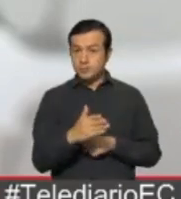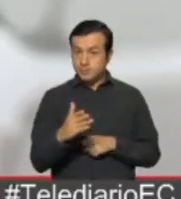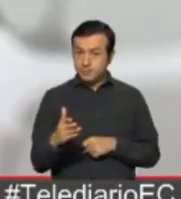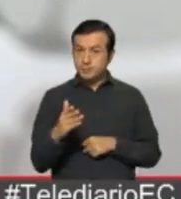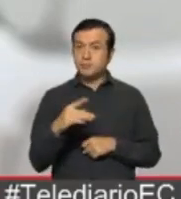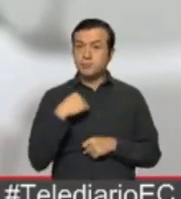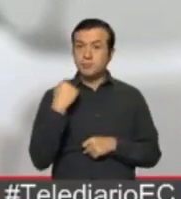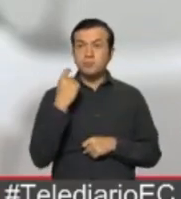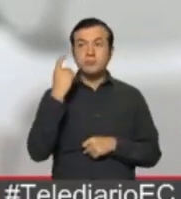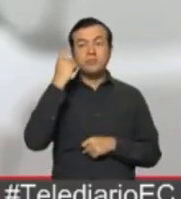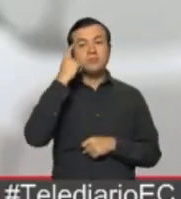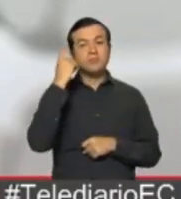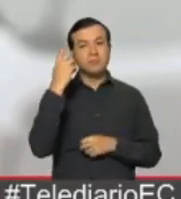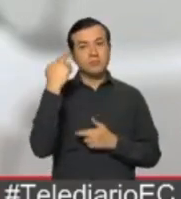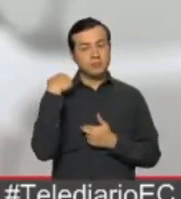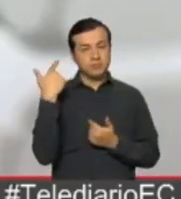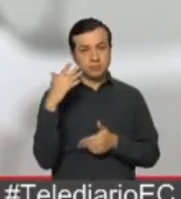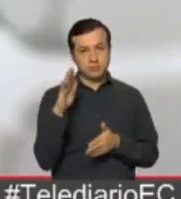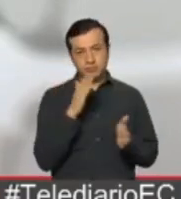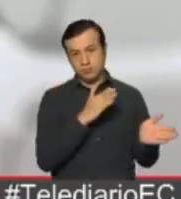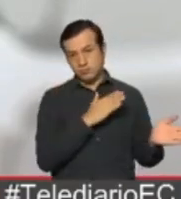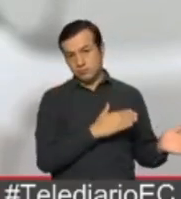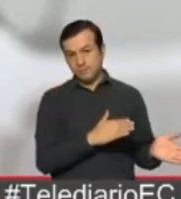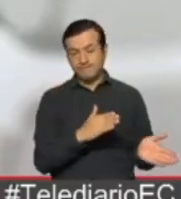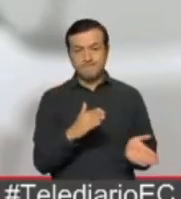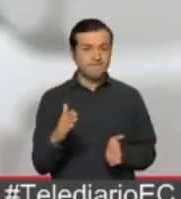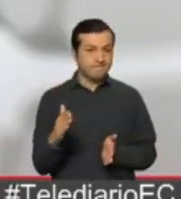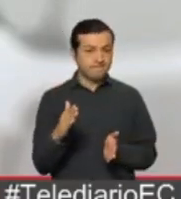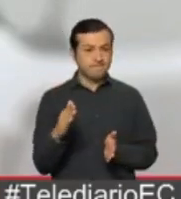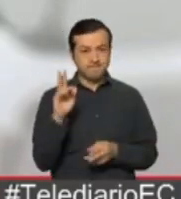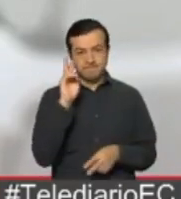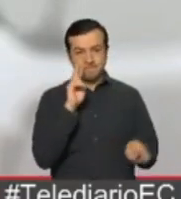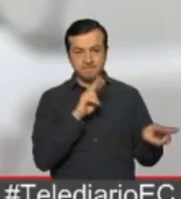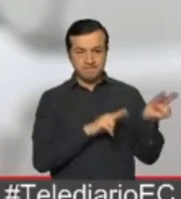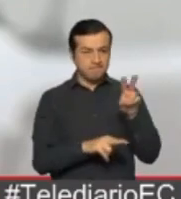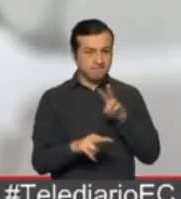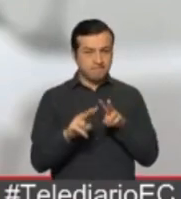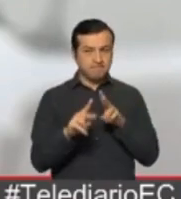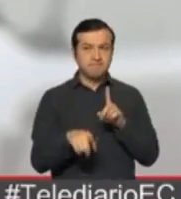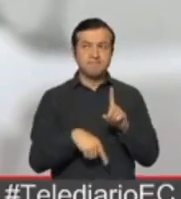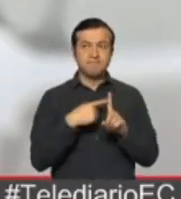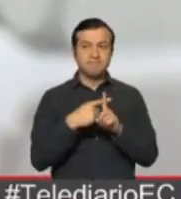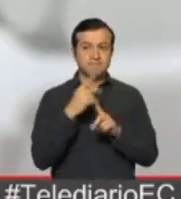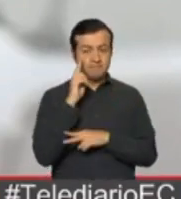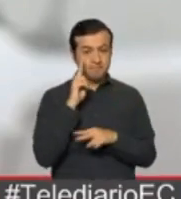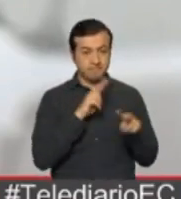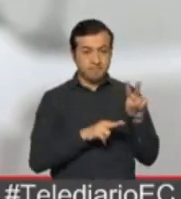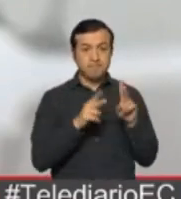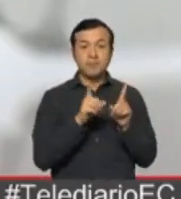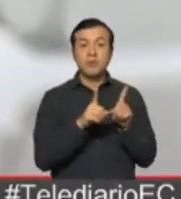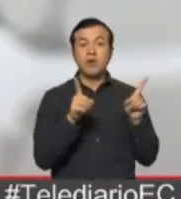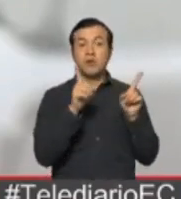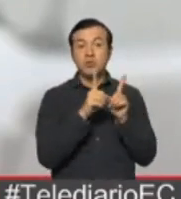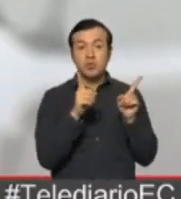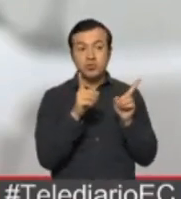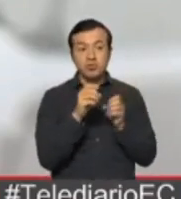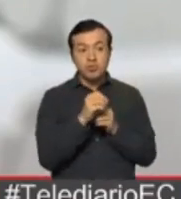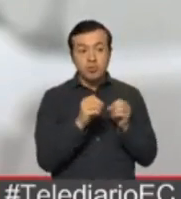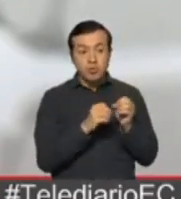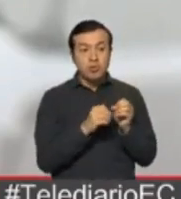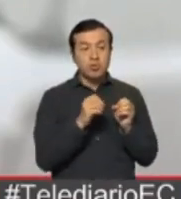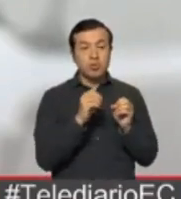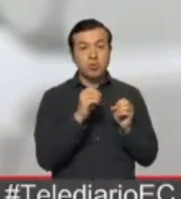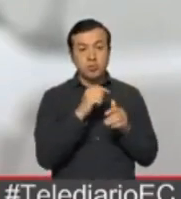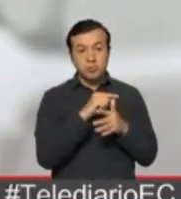nosotros debemos hacer los correspondientes las correspondientes verificaciones de las verificaciones numéricas de escritorio las